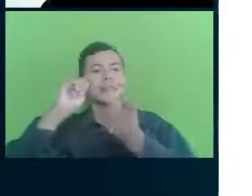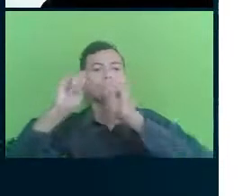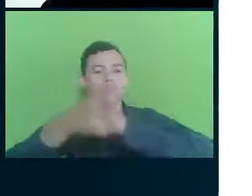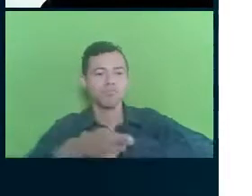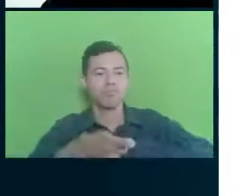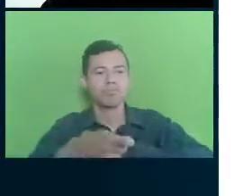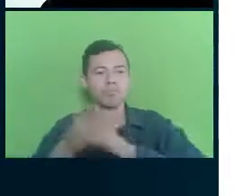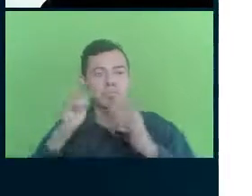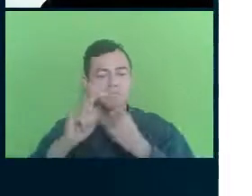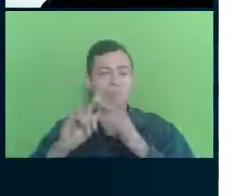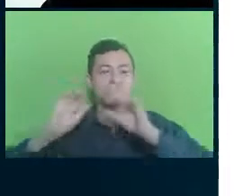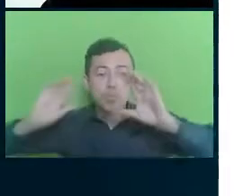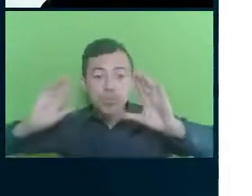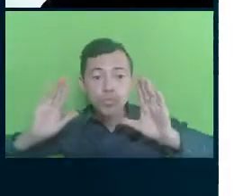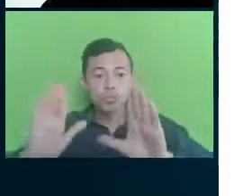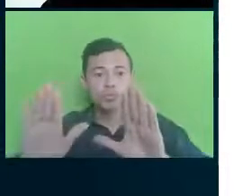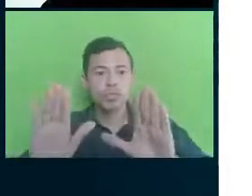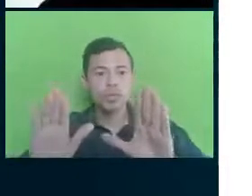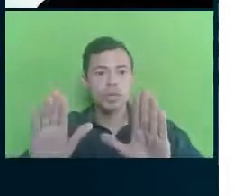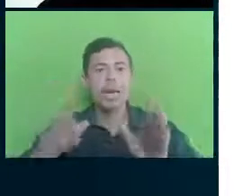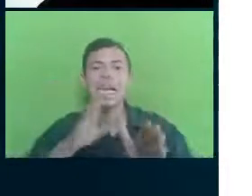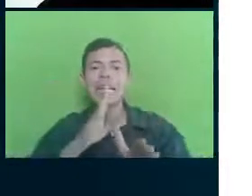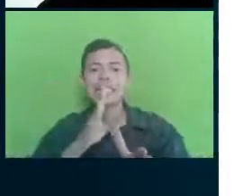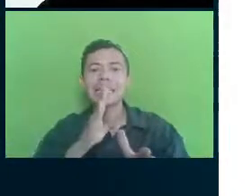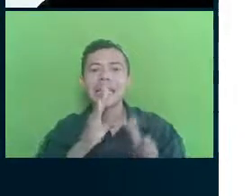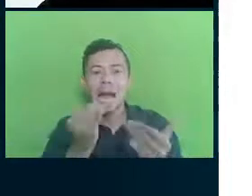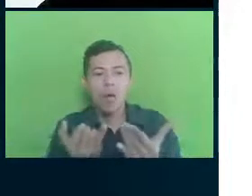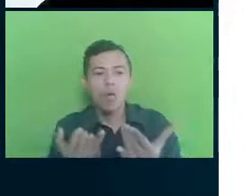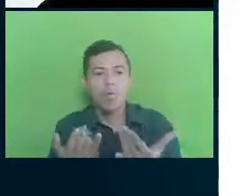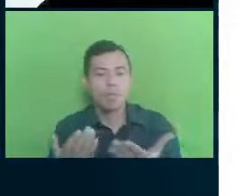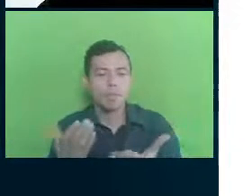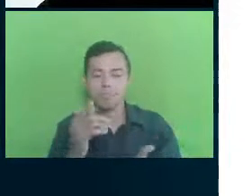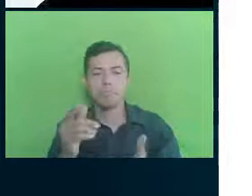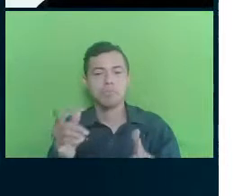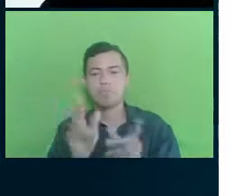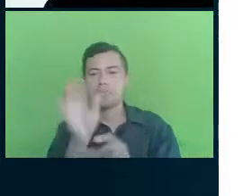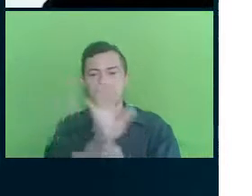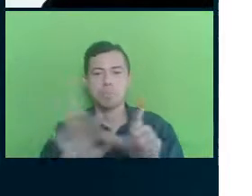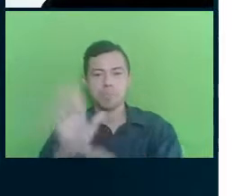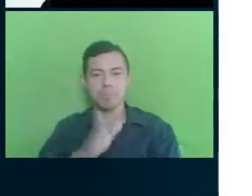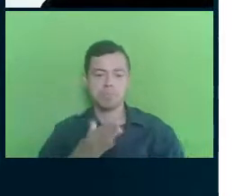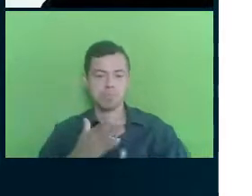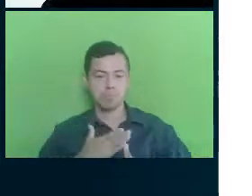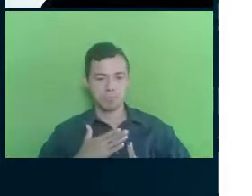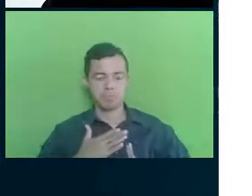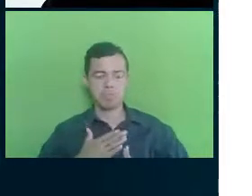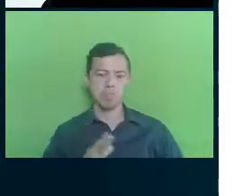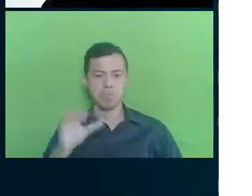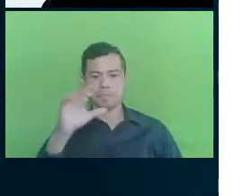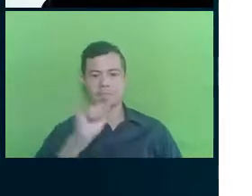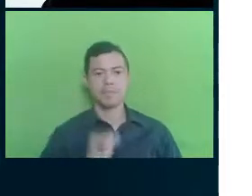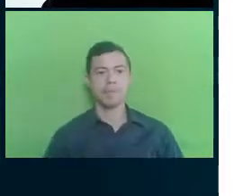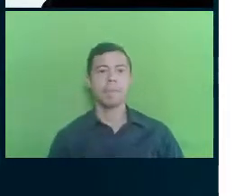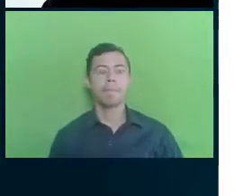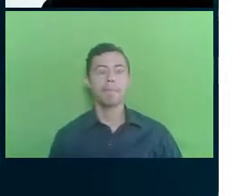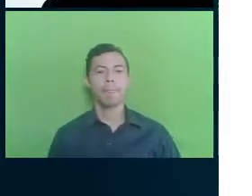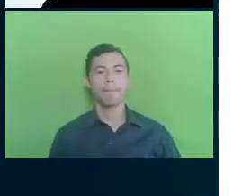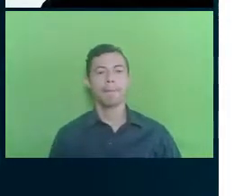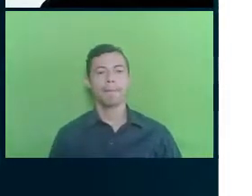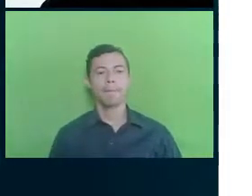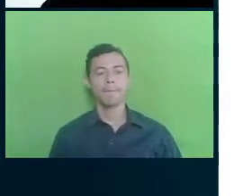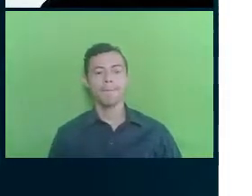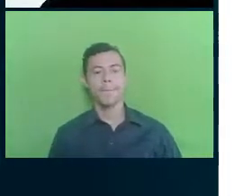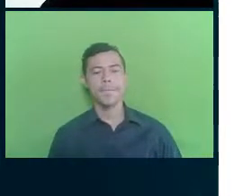se aplica evidentemente a la vida moderna, ¿no? A los videos, para poder identificar esos objetos dentro de las